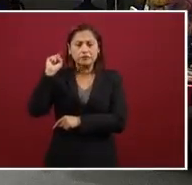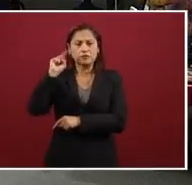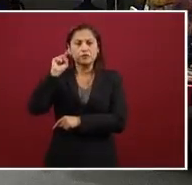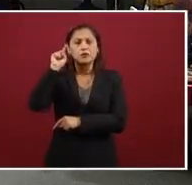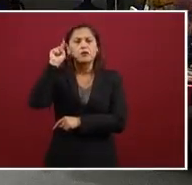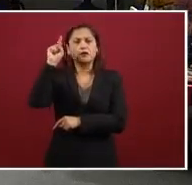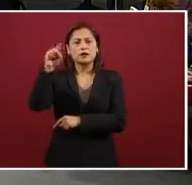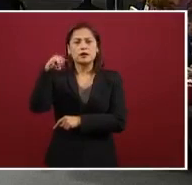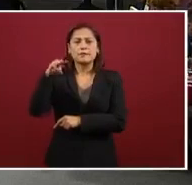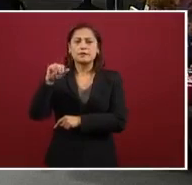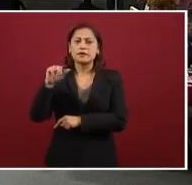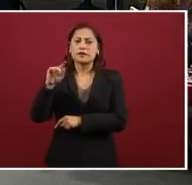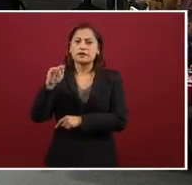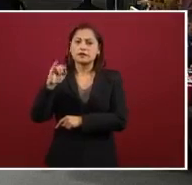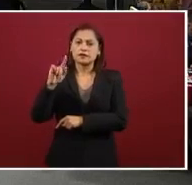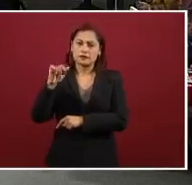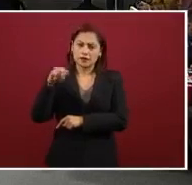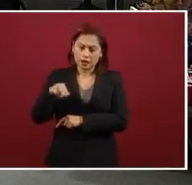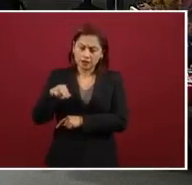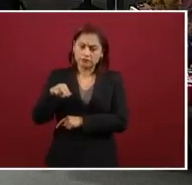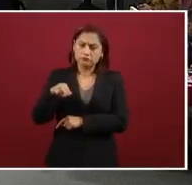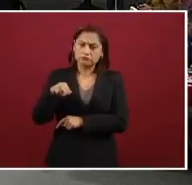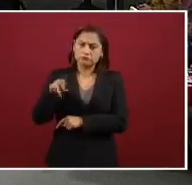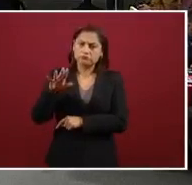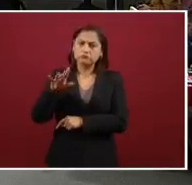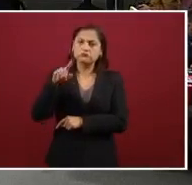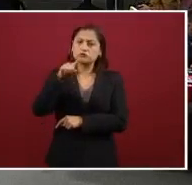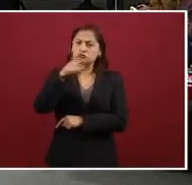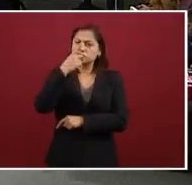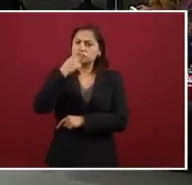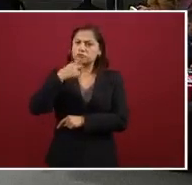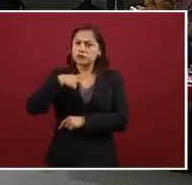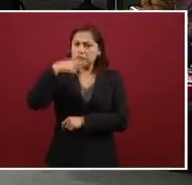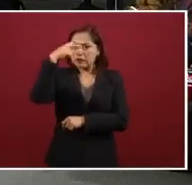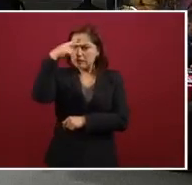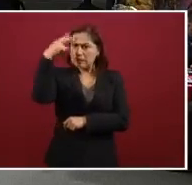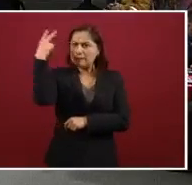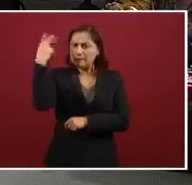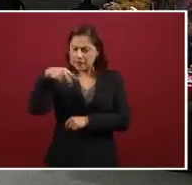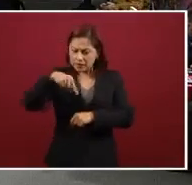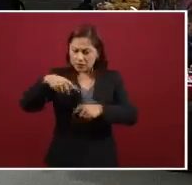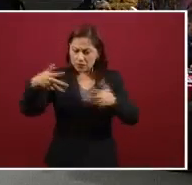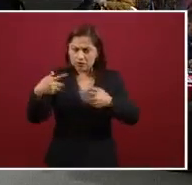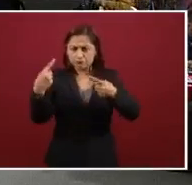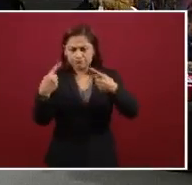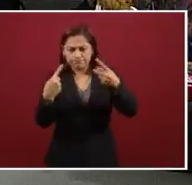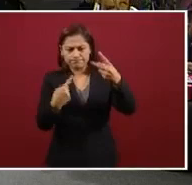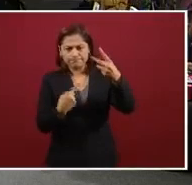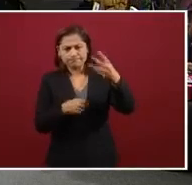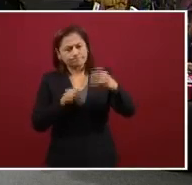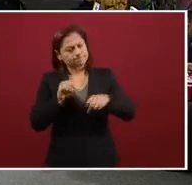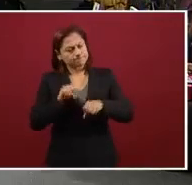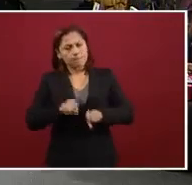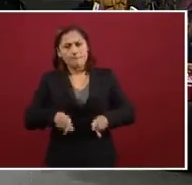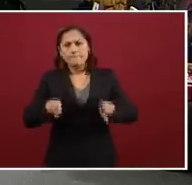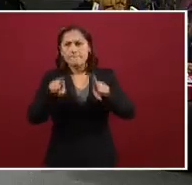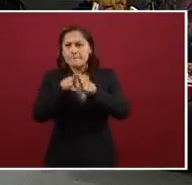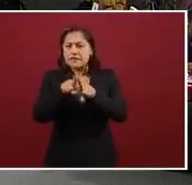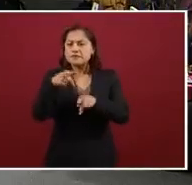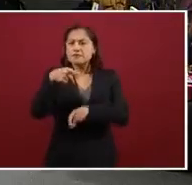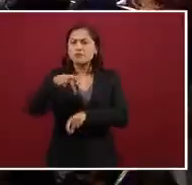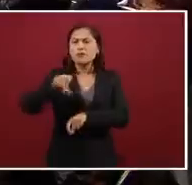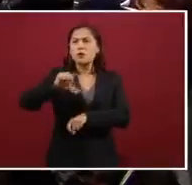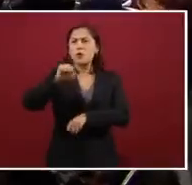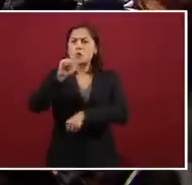en Minatitlán que México estaba haciendo todo esto que usted describe, pero que había países entre los más ricos